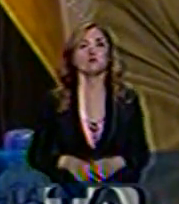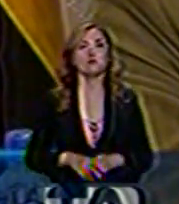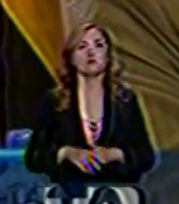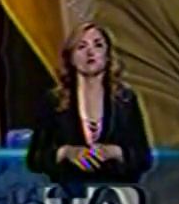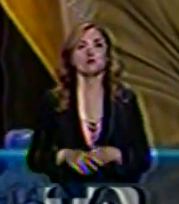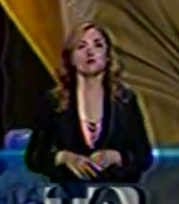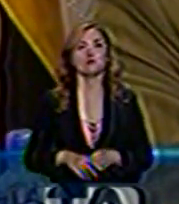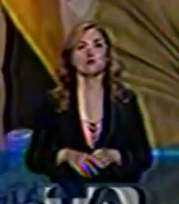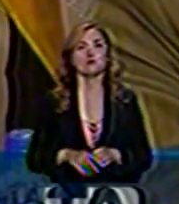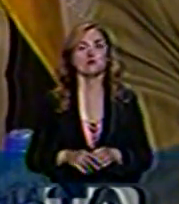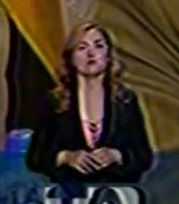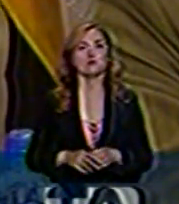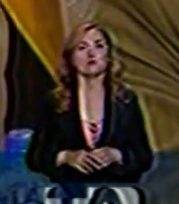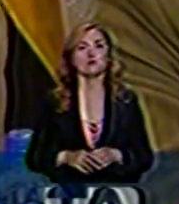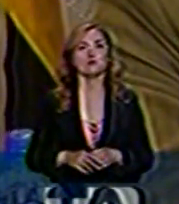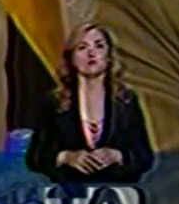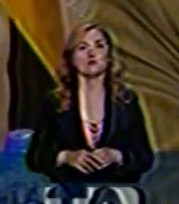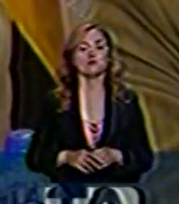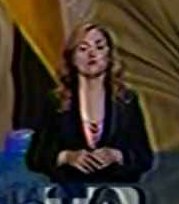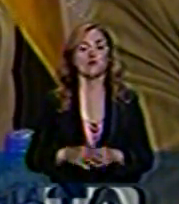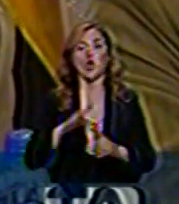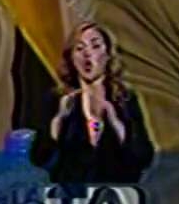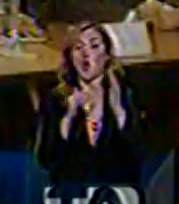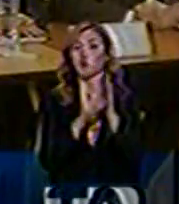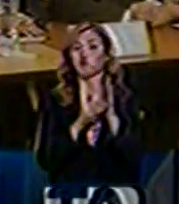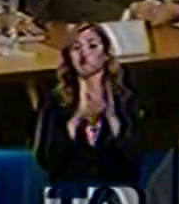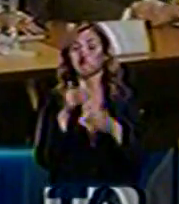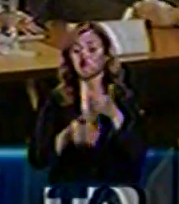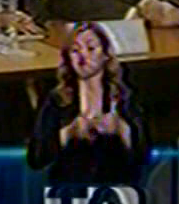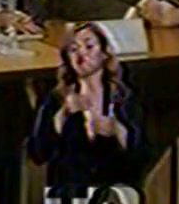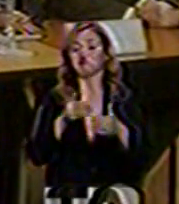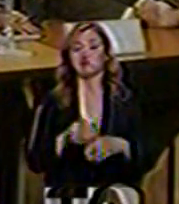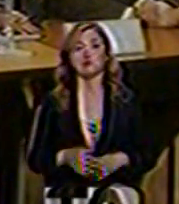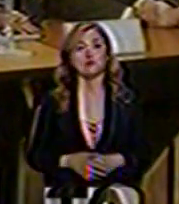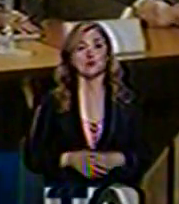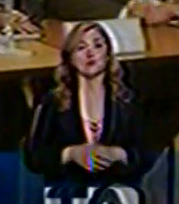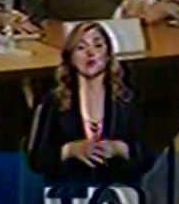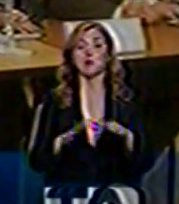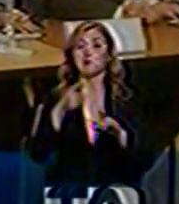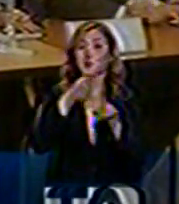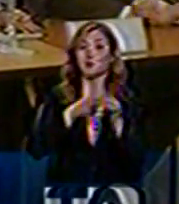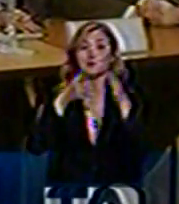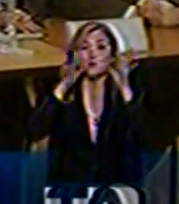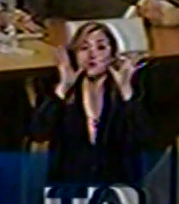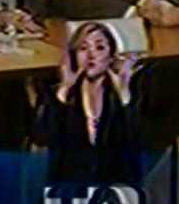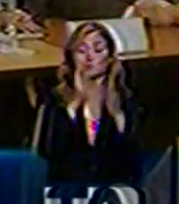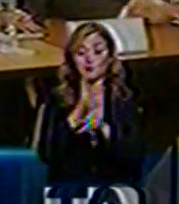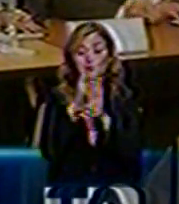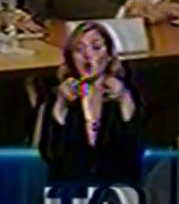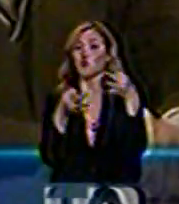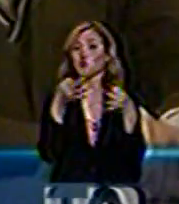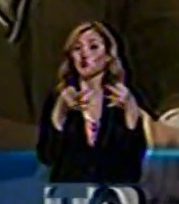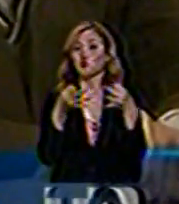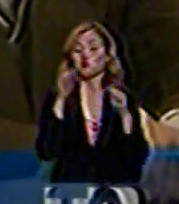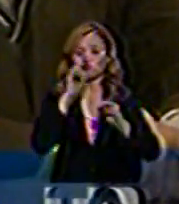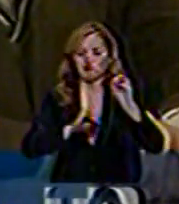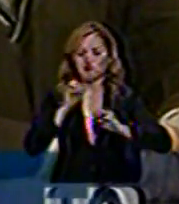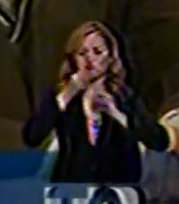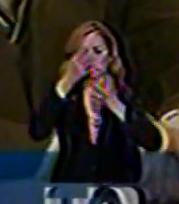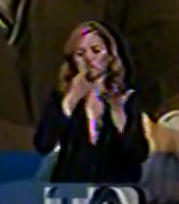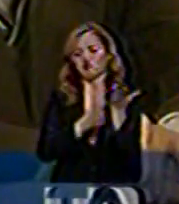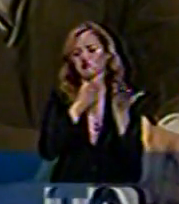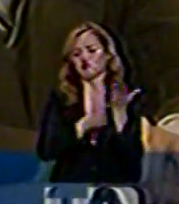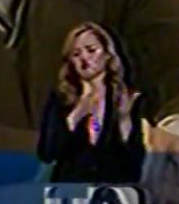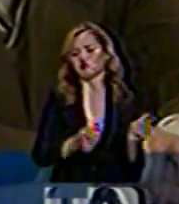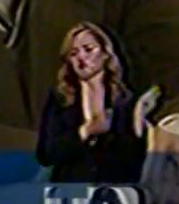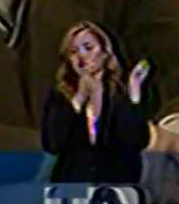humanos. Y es una violación constante. Hasta mediados de diciembre, el Consejo de la Judicatura espera entregar un informe con el análisis